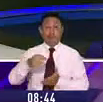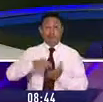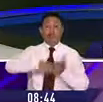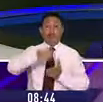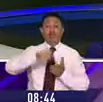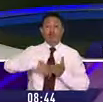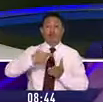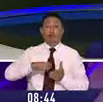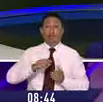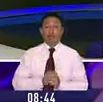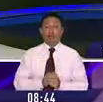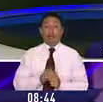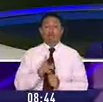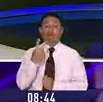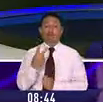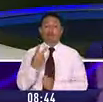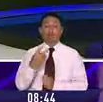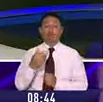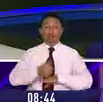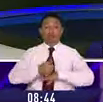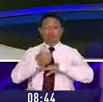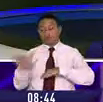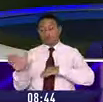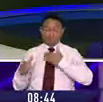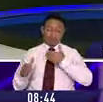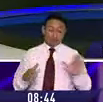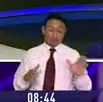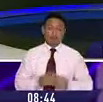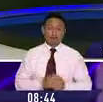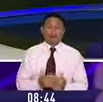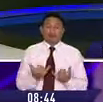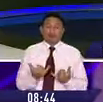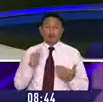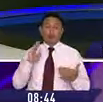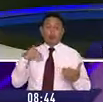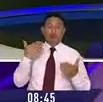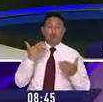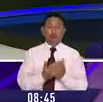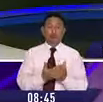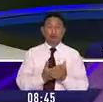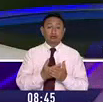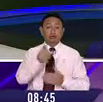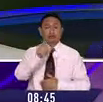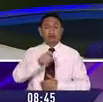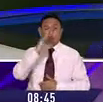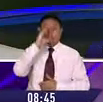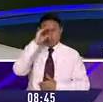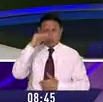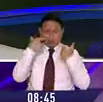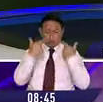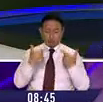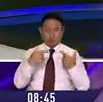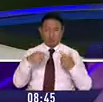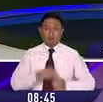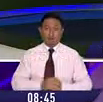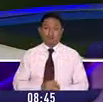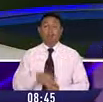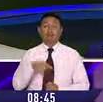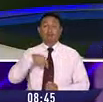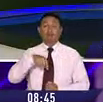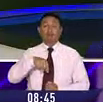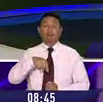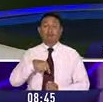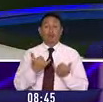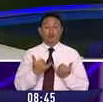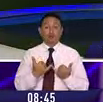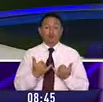la muerte cruzada. A esta hora siguen llegando más miembros policiales para custodiar la asamblea. Es la situación que se vive, compañeros